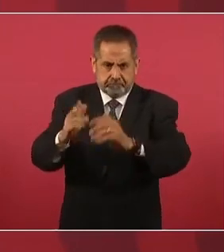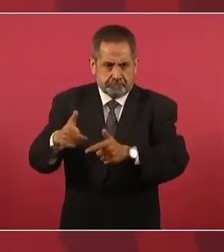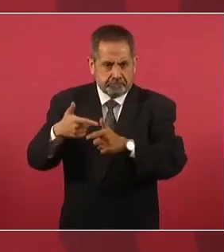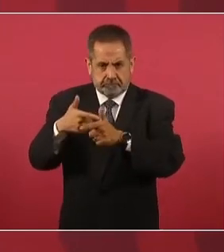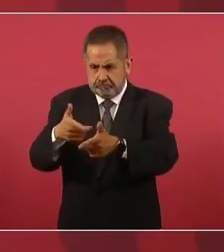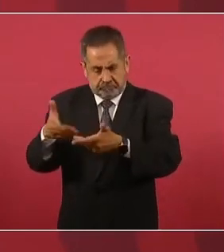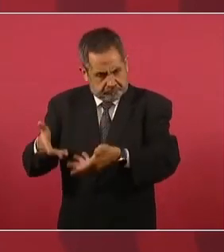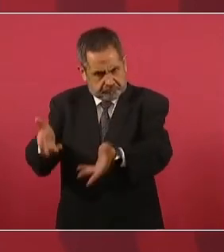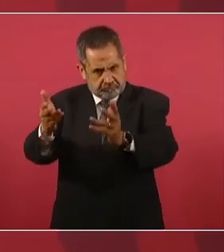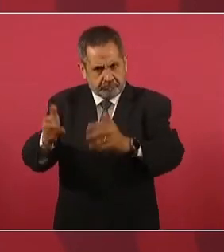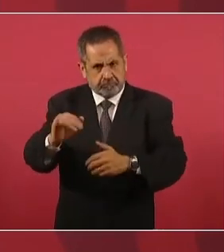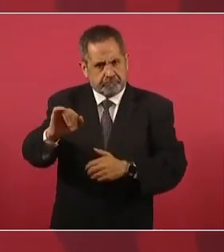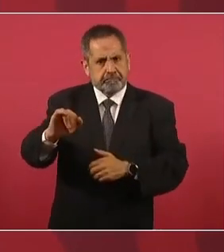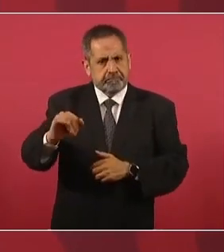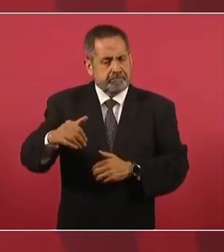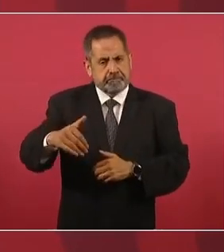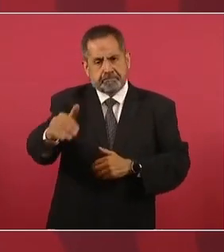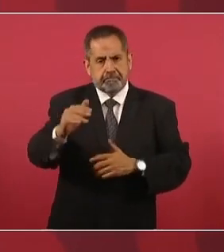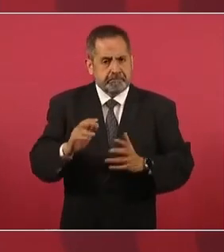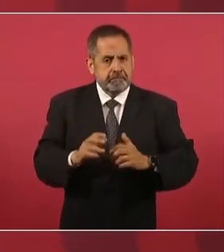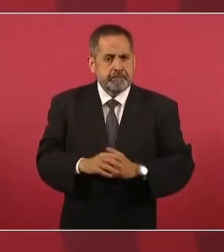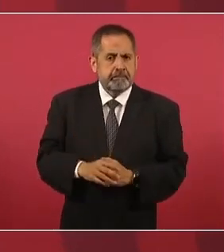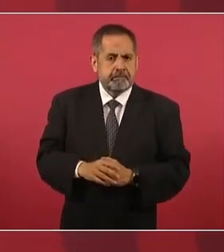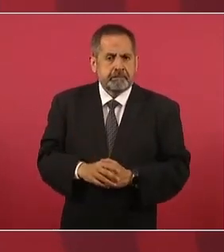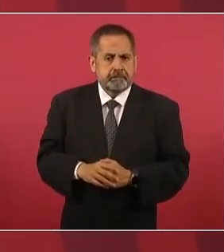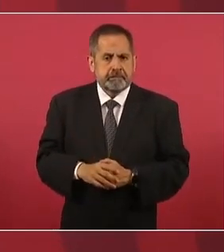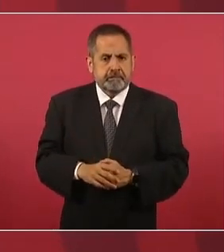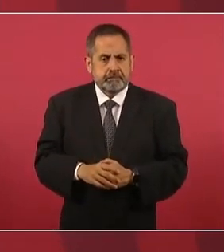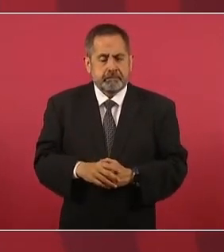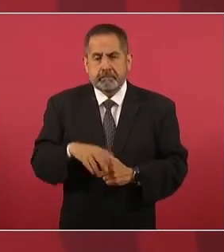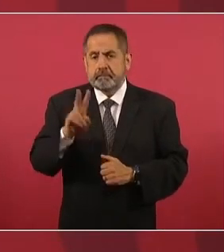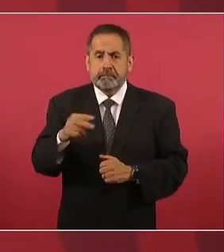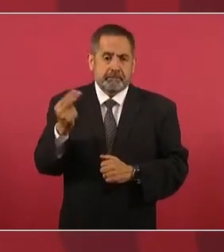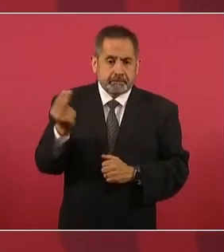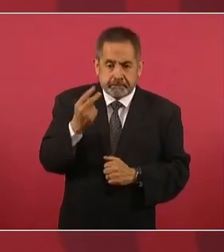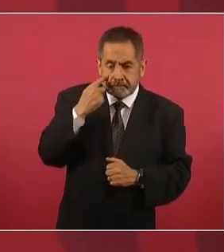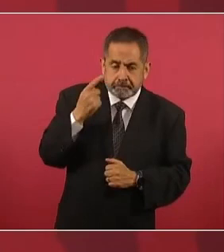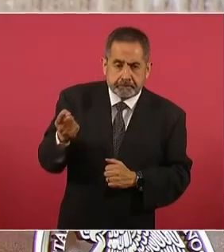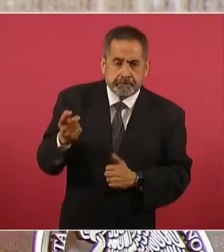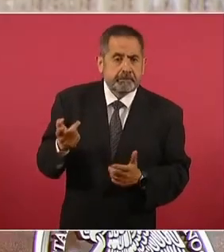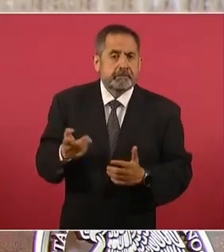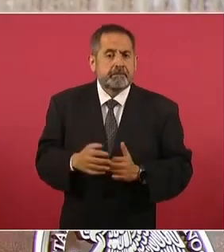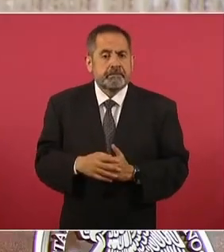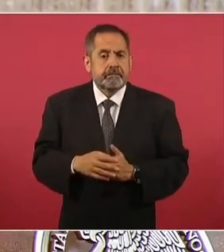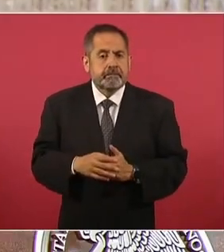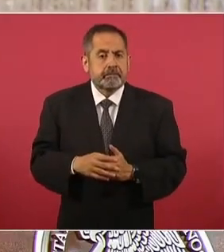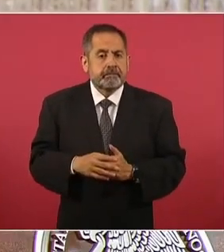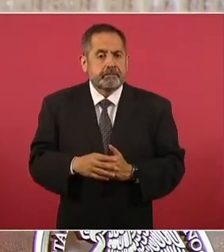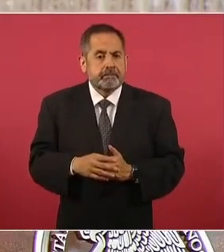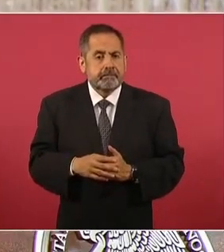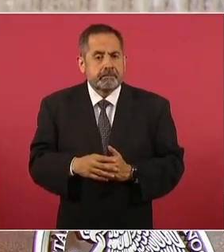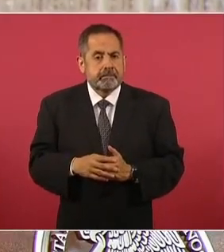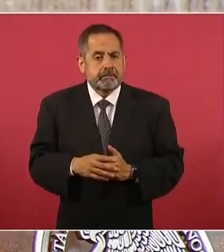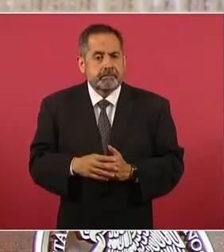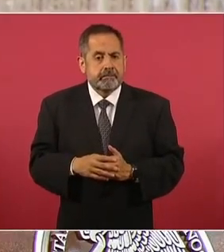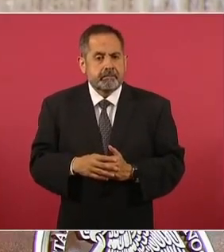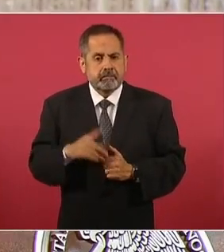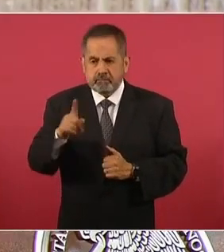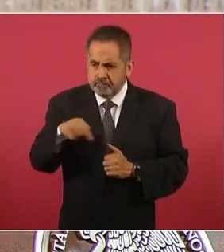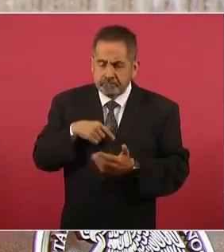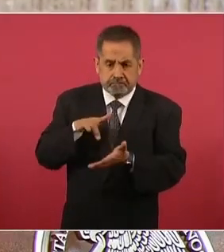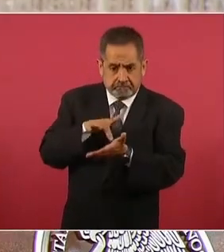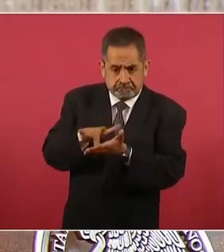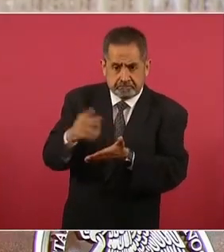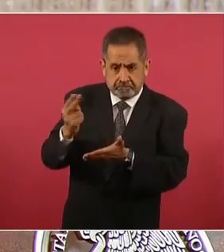procedan. Y si requieren que les